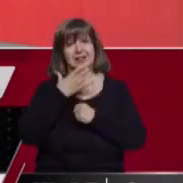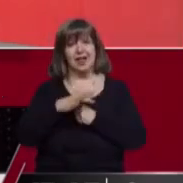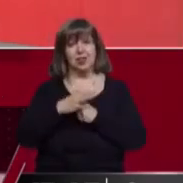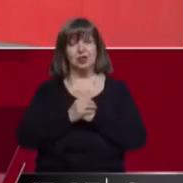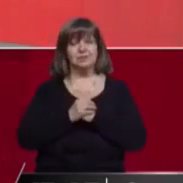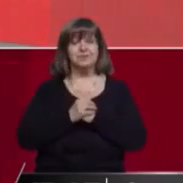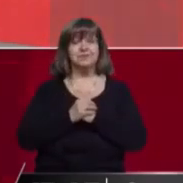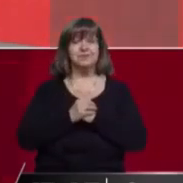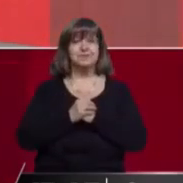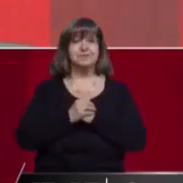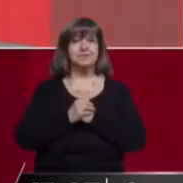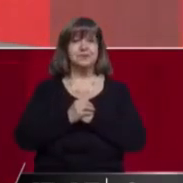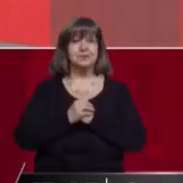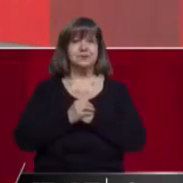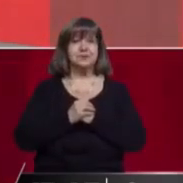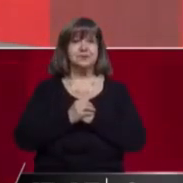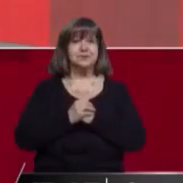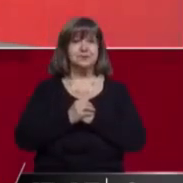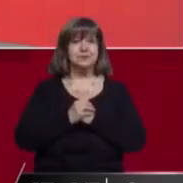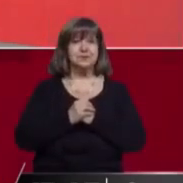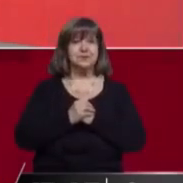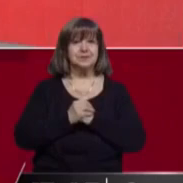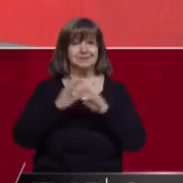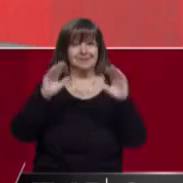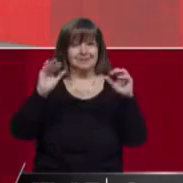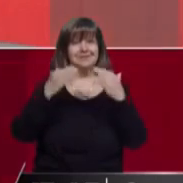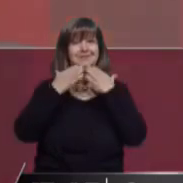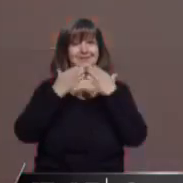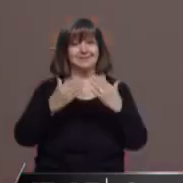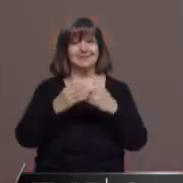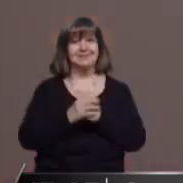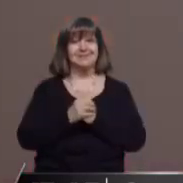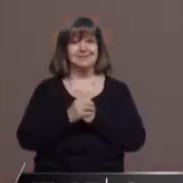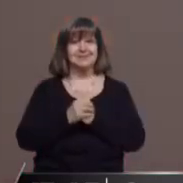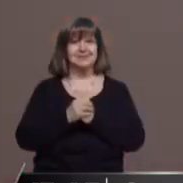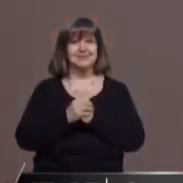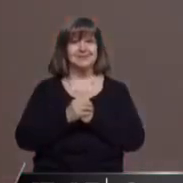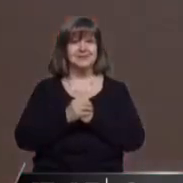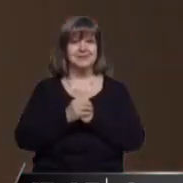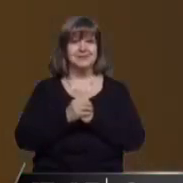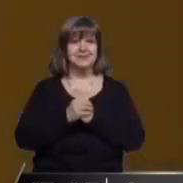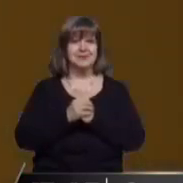Estado intervenir a partir de eso. Cuando tomamos conocimiento podemos intervenir y